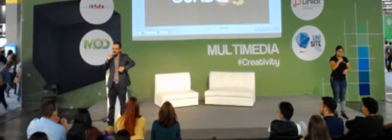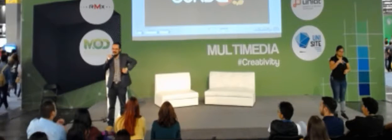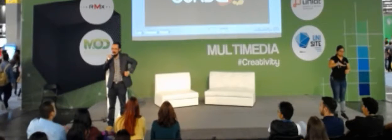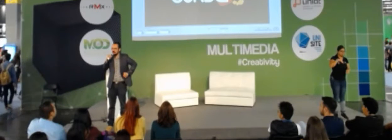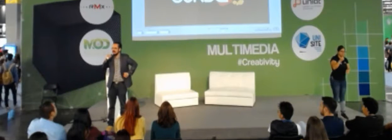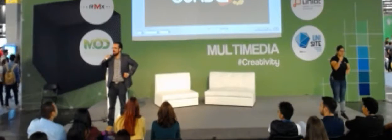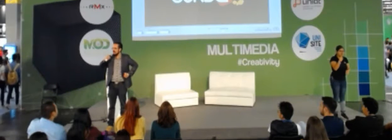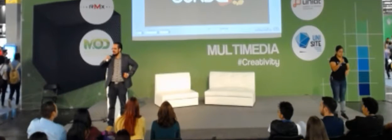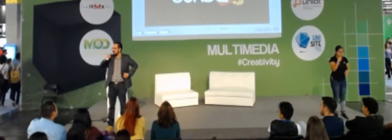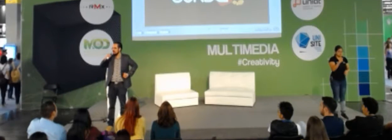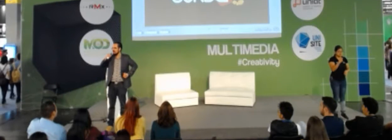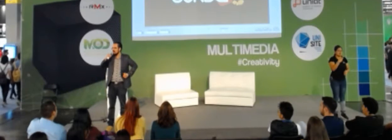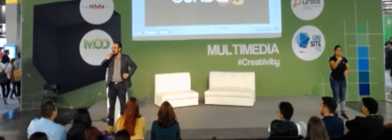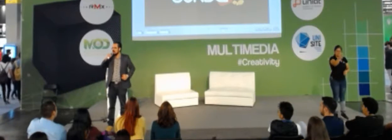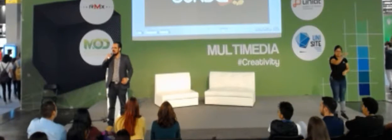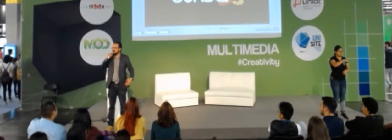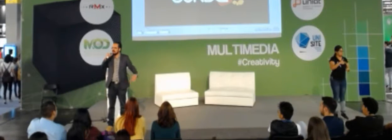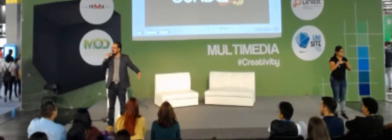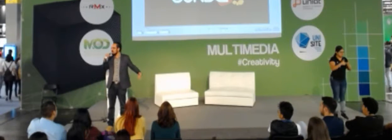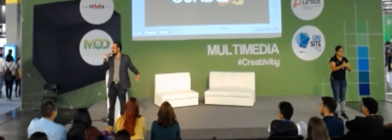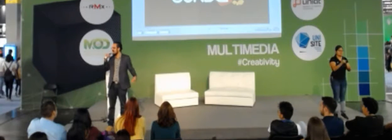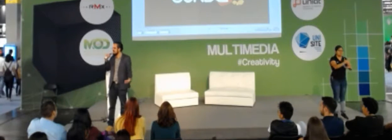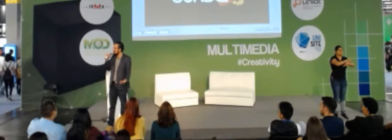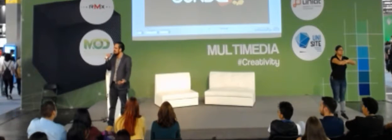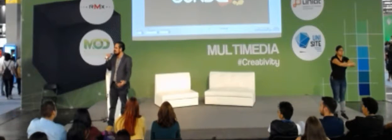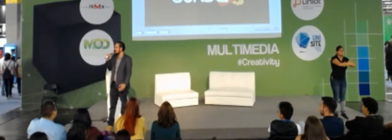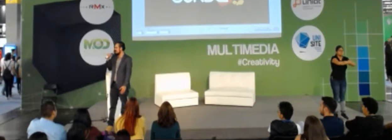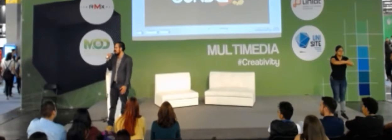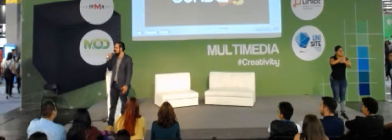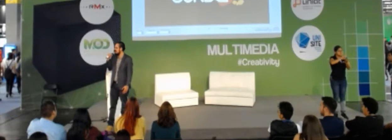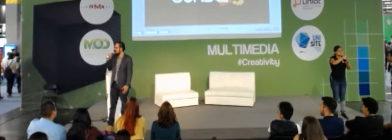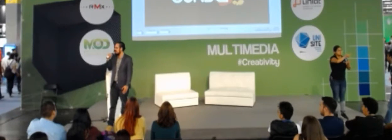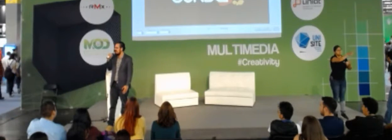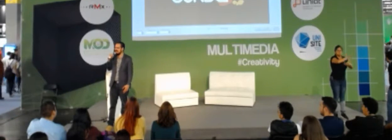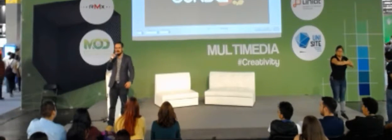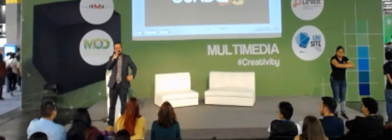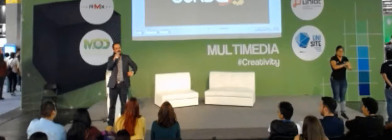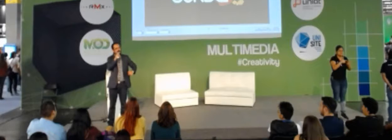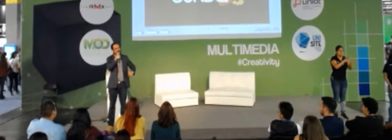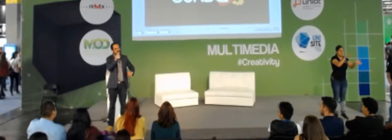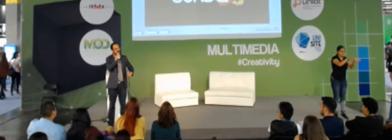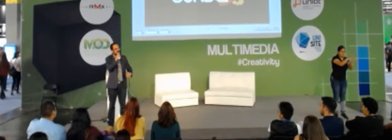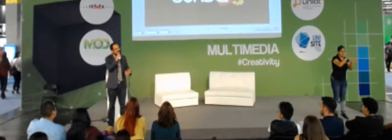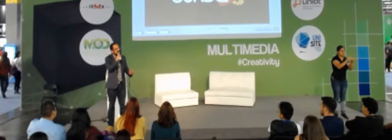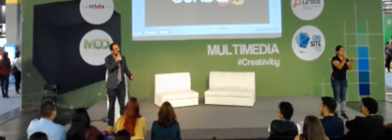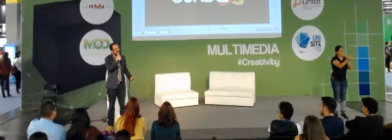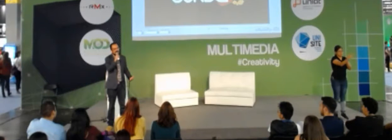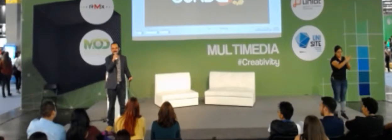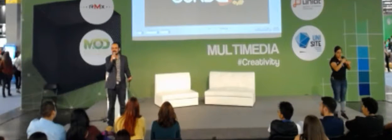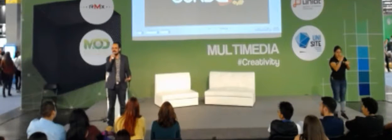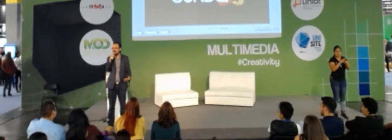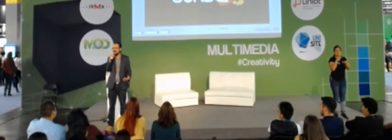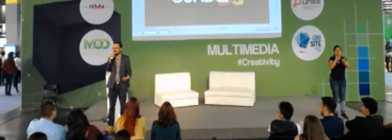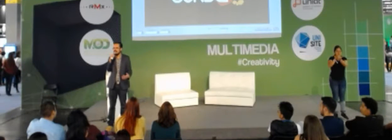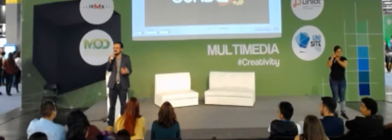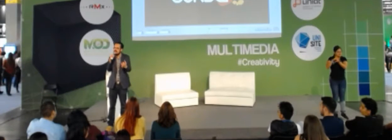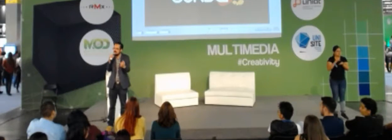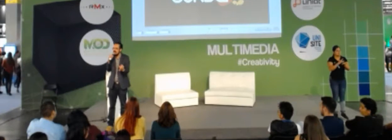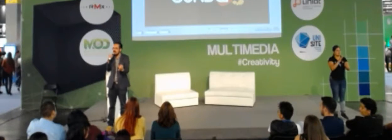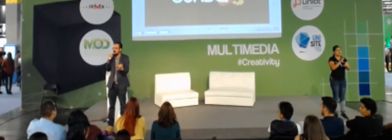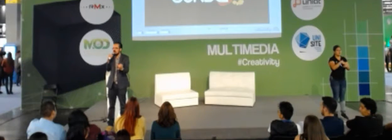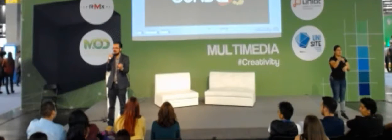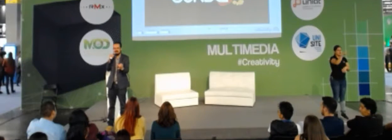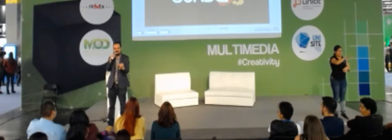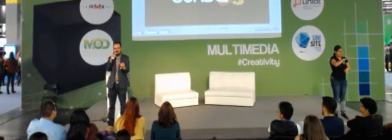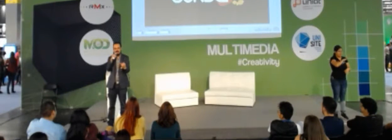Nosotros estamos brazo a brazo con las otras comunidades de la discapacidad. Estamos brazo a brazo con todo aquel que es